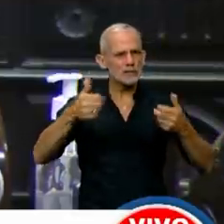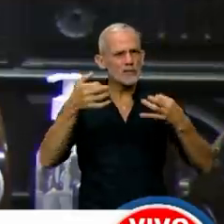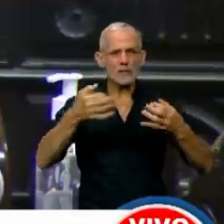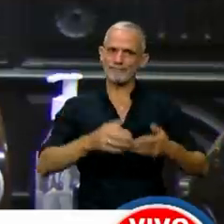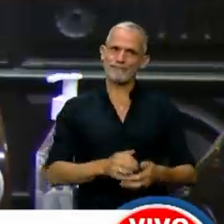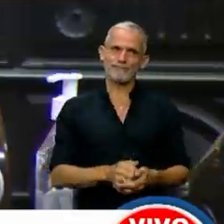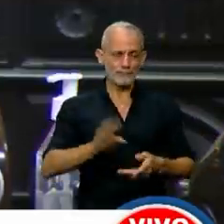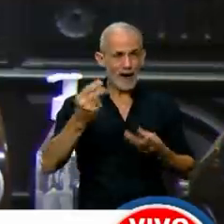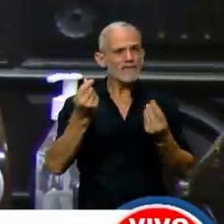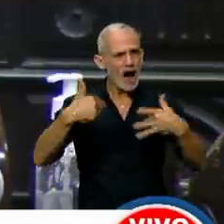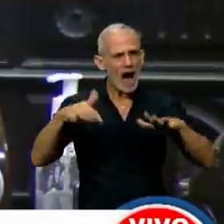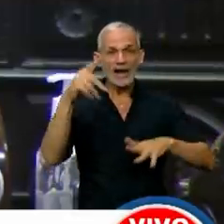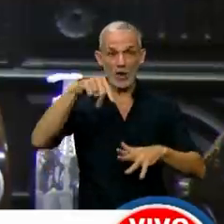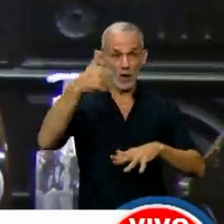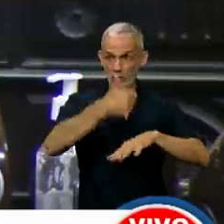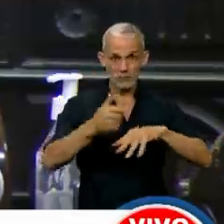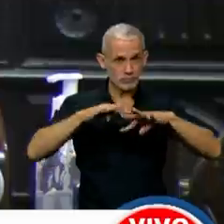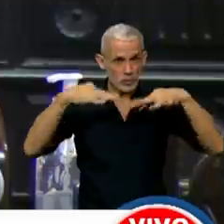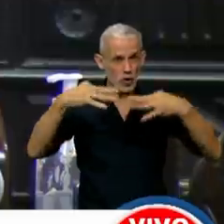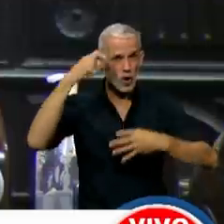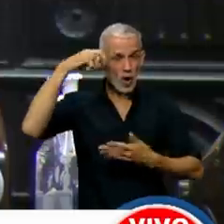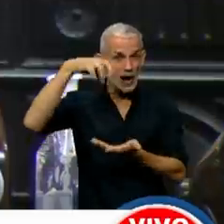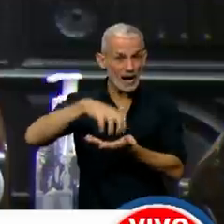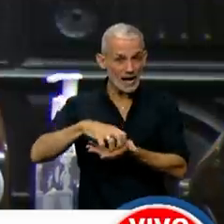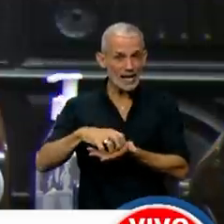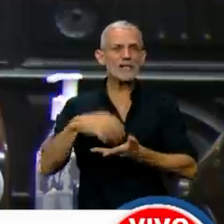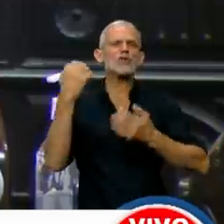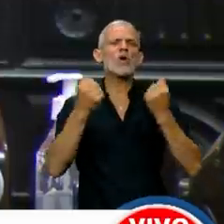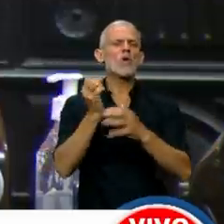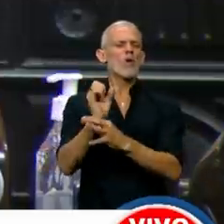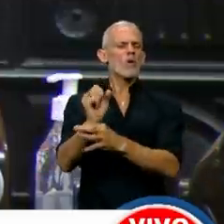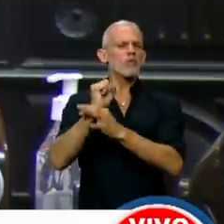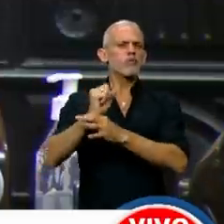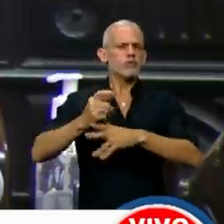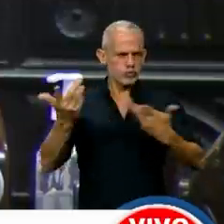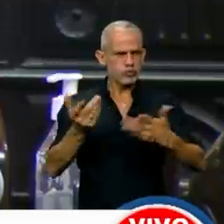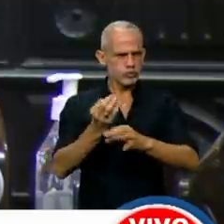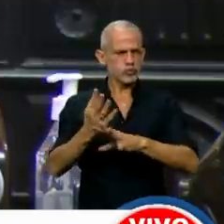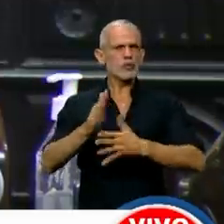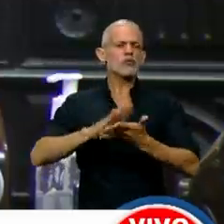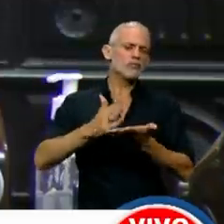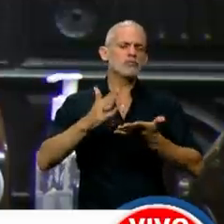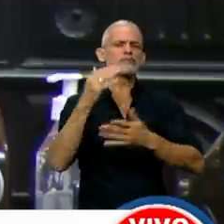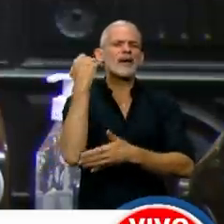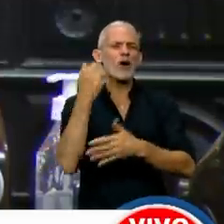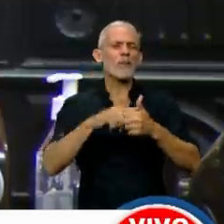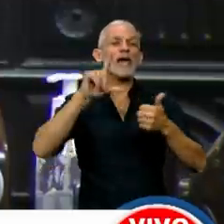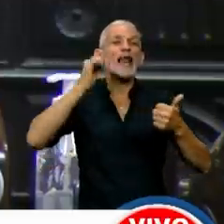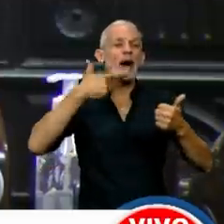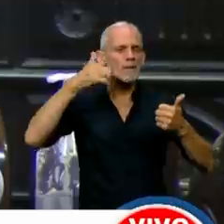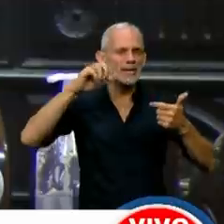que tengamos hoy en este congreso economistas de renombre como luciano laspina